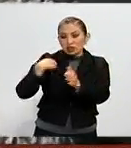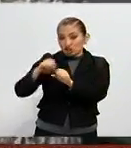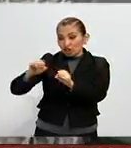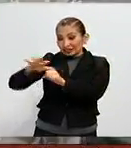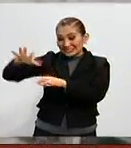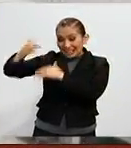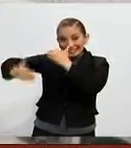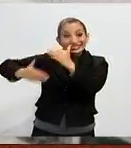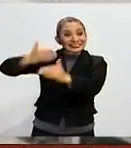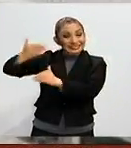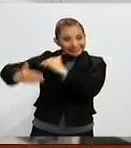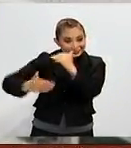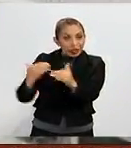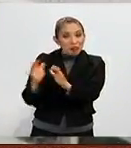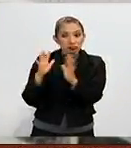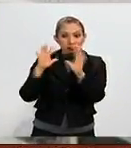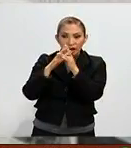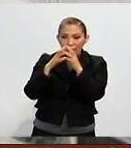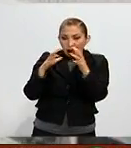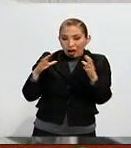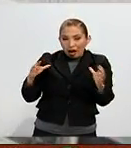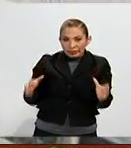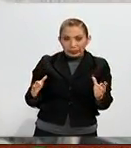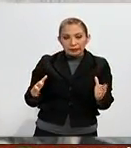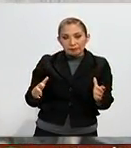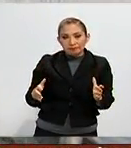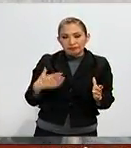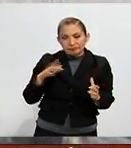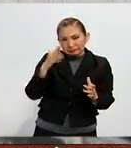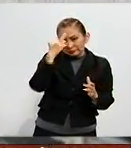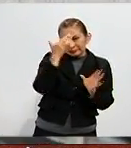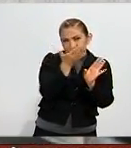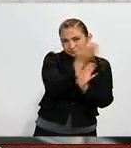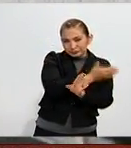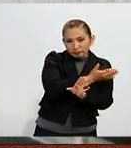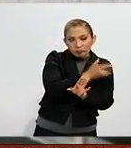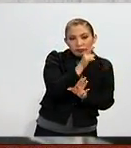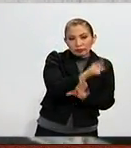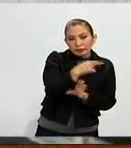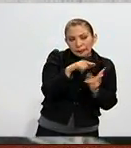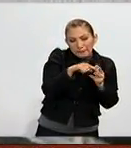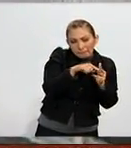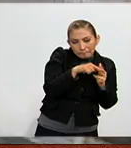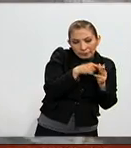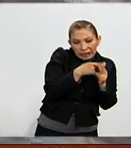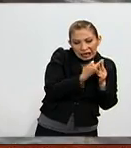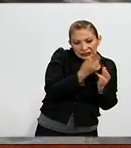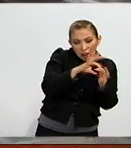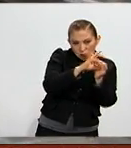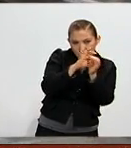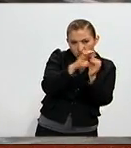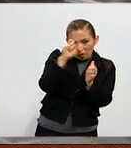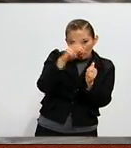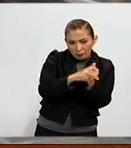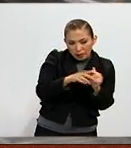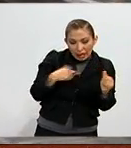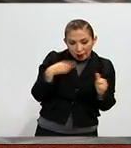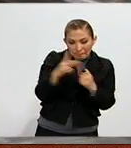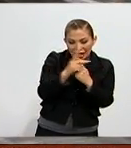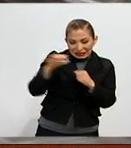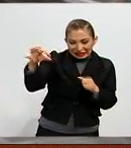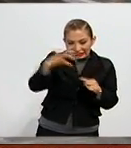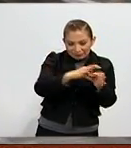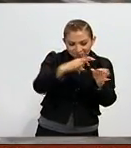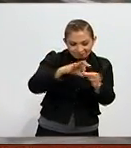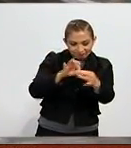haya sido impresionante. Si recordamos nuevamente los orígenes de la Unión Europea como un elemento